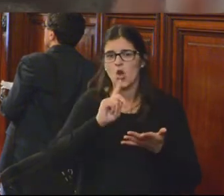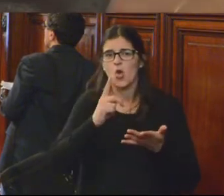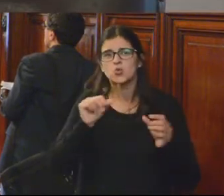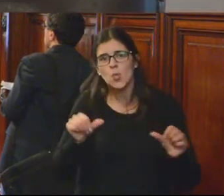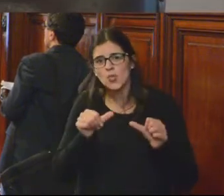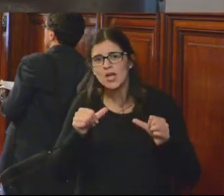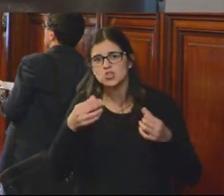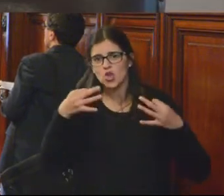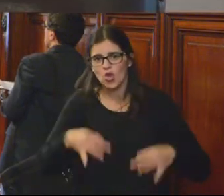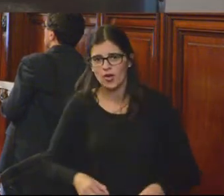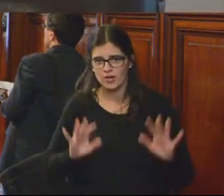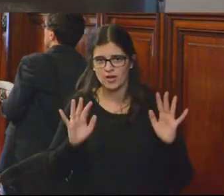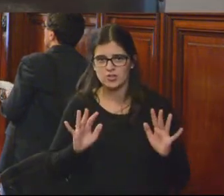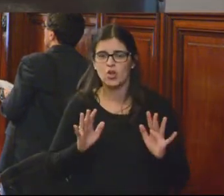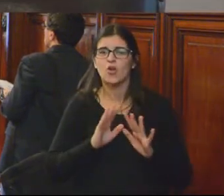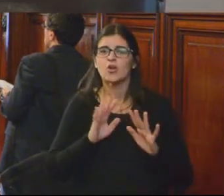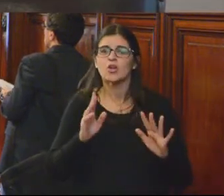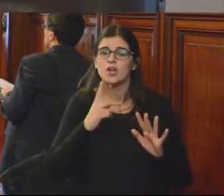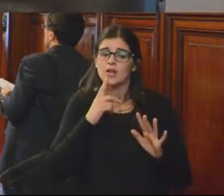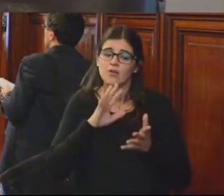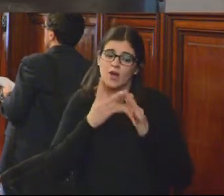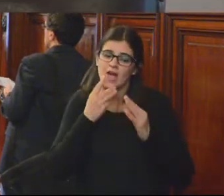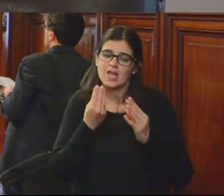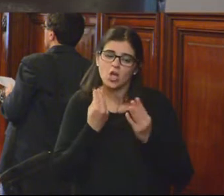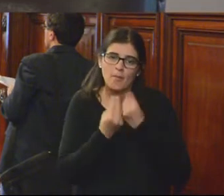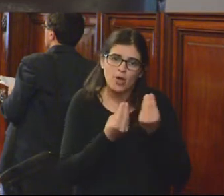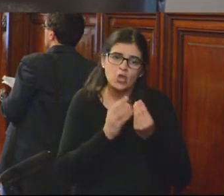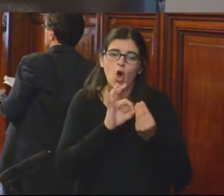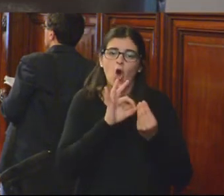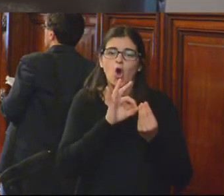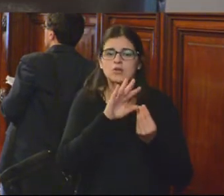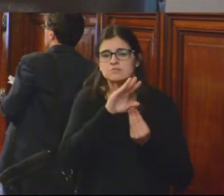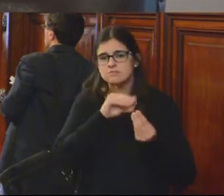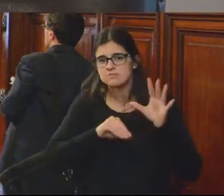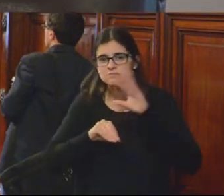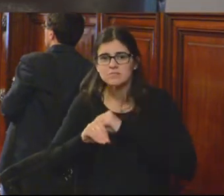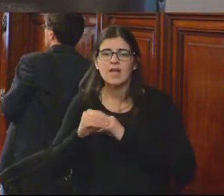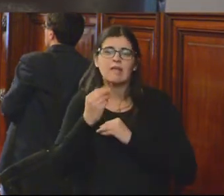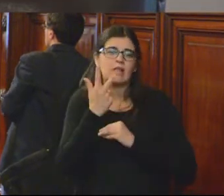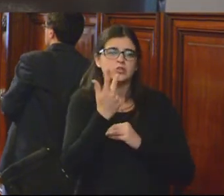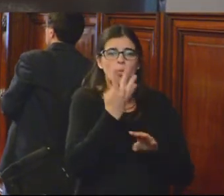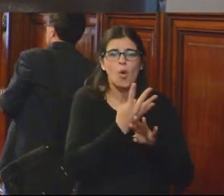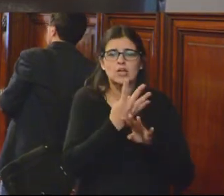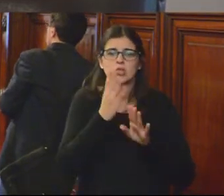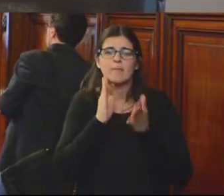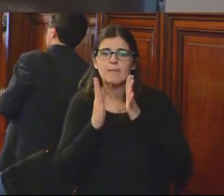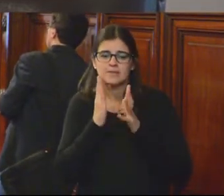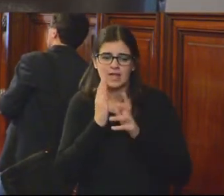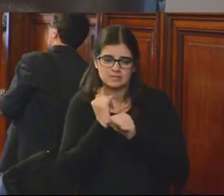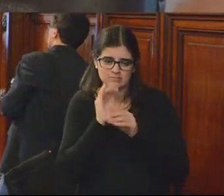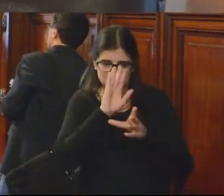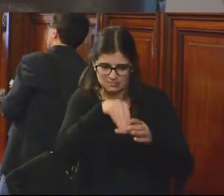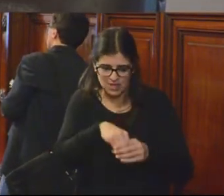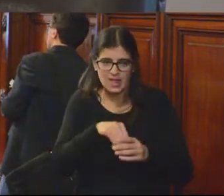proporcionado, si estaba en discusión en todo caso la incorporación o desincorporación de 3 o 4 parlamentarios, ni